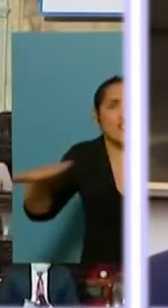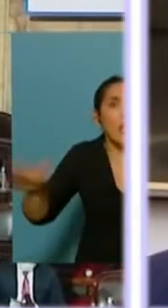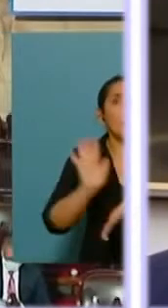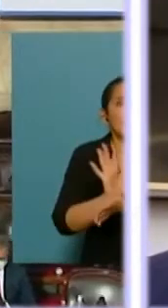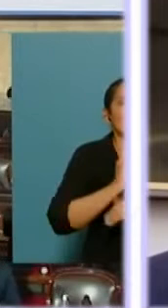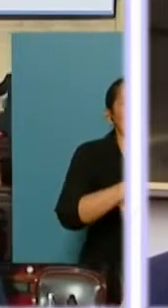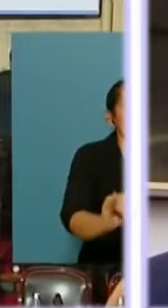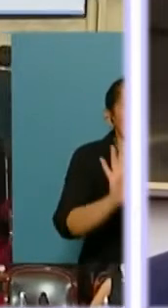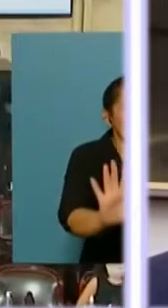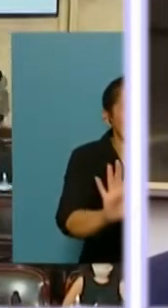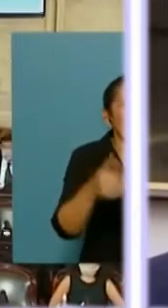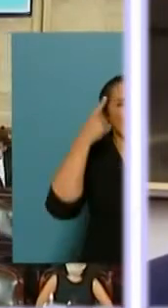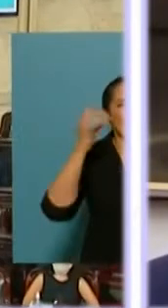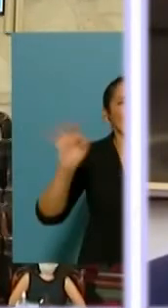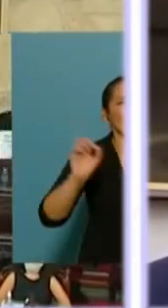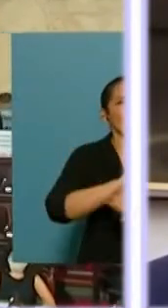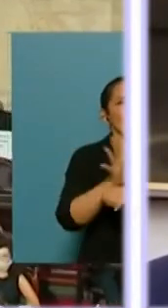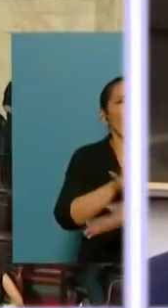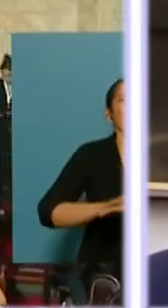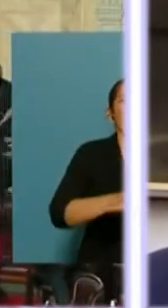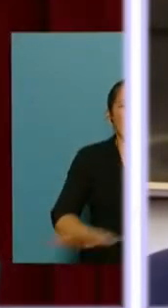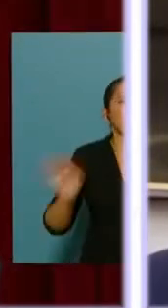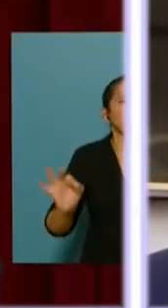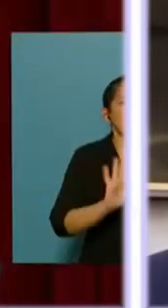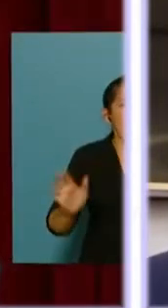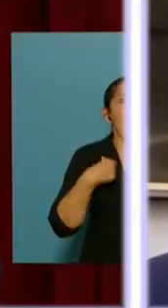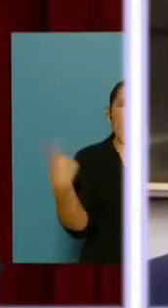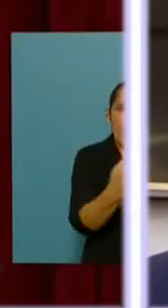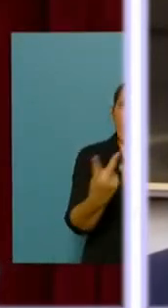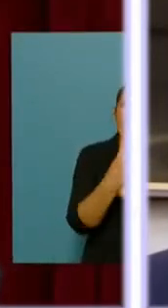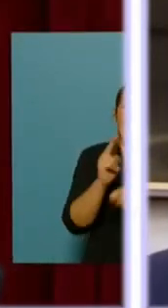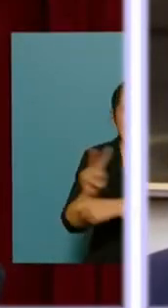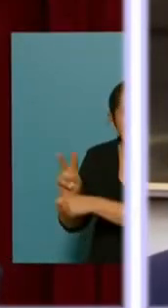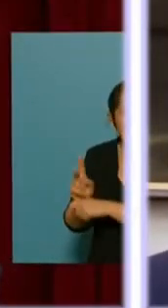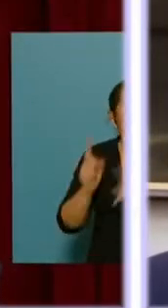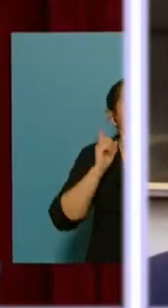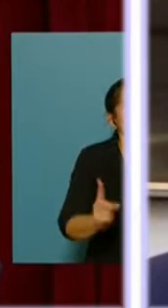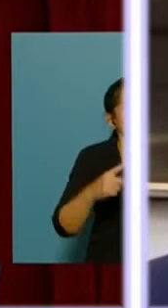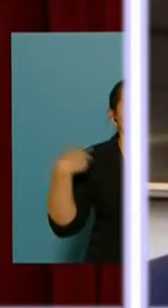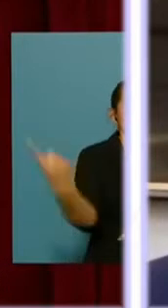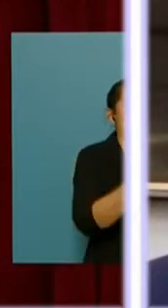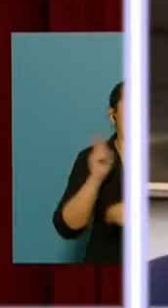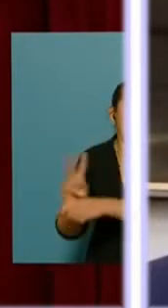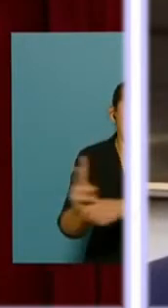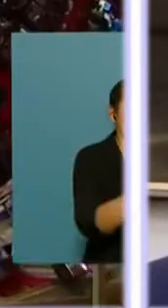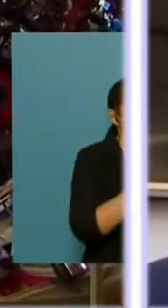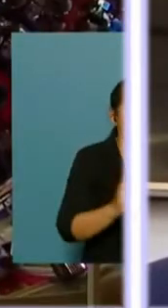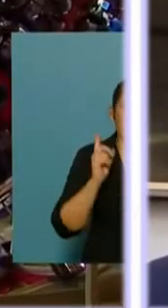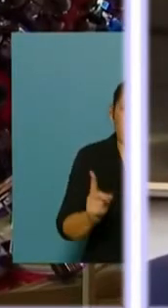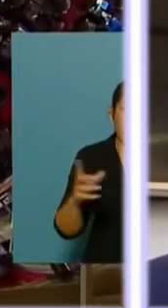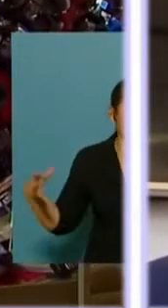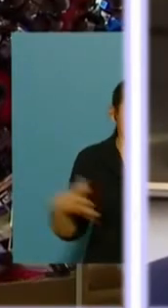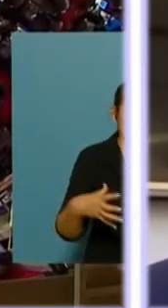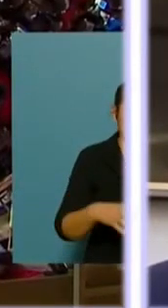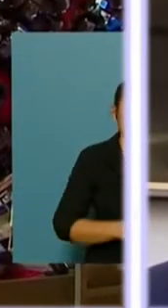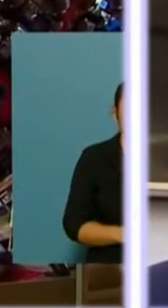le habló tanto a la sociedad como al propio Frente de Todos, generó al menos dos pistas que la justicia y la economía